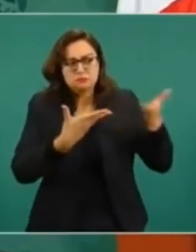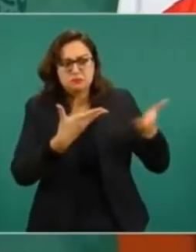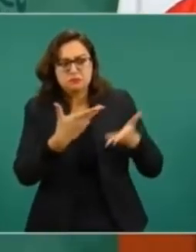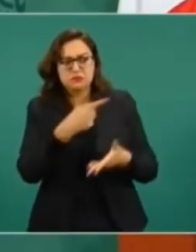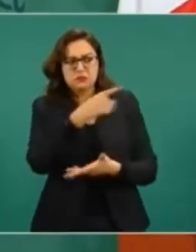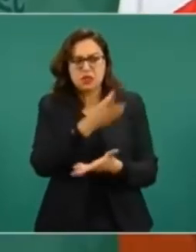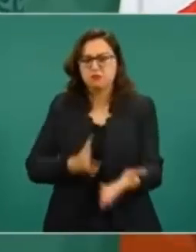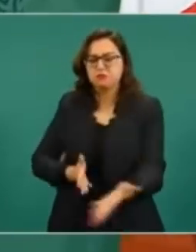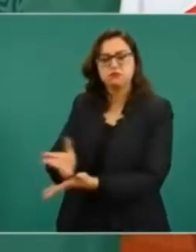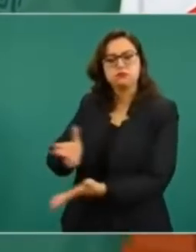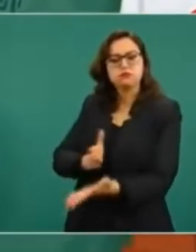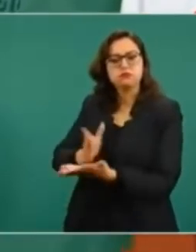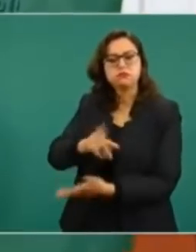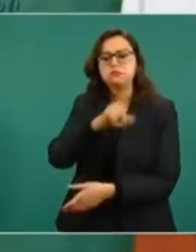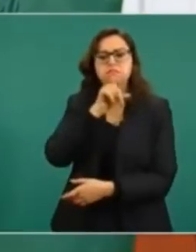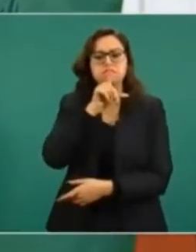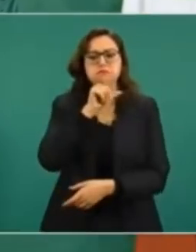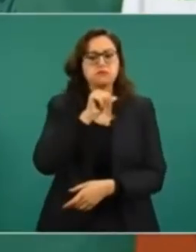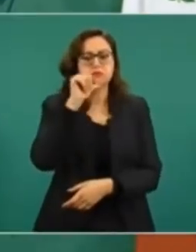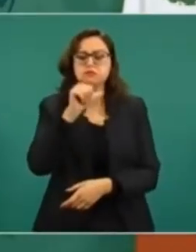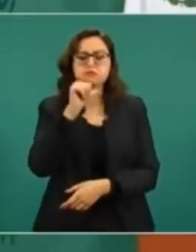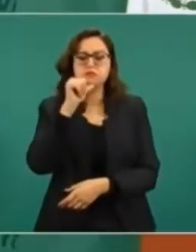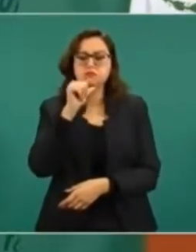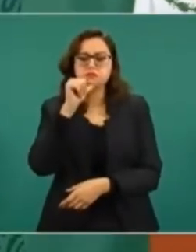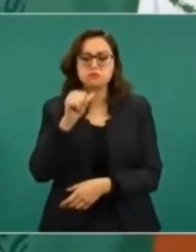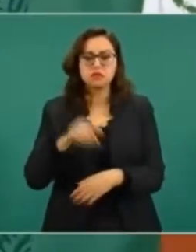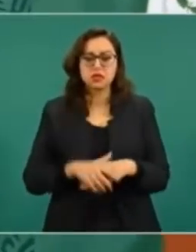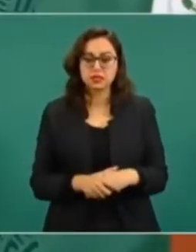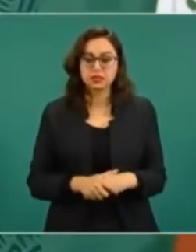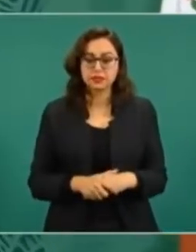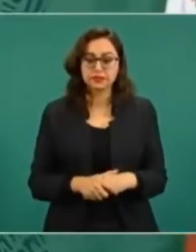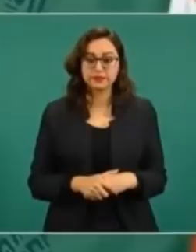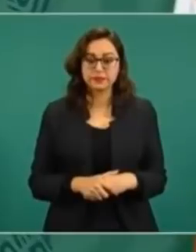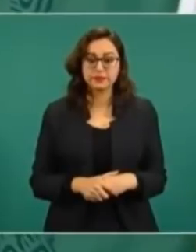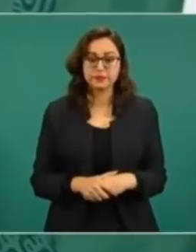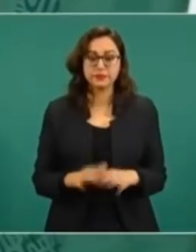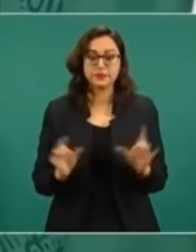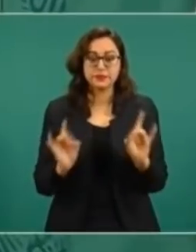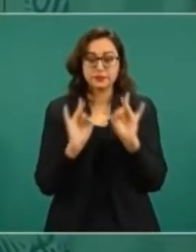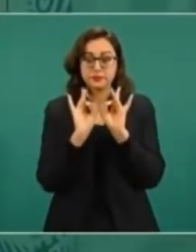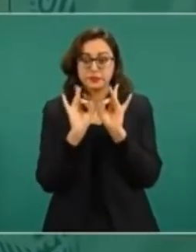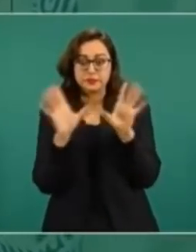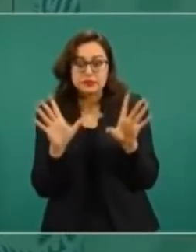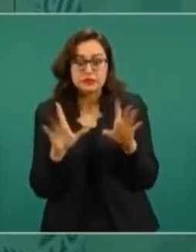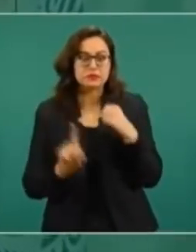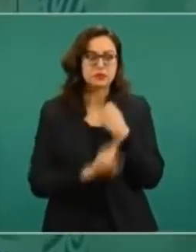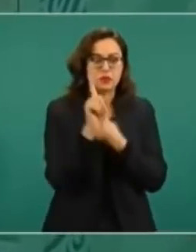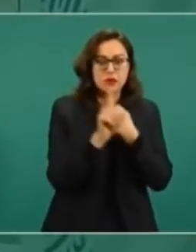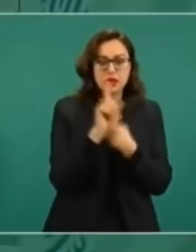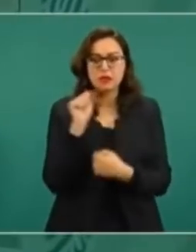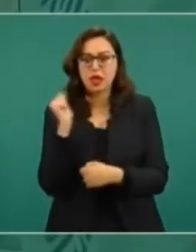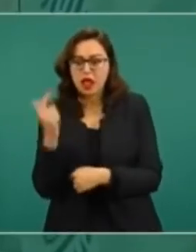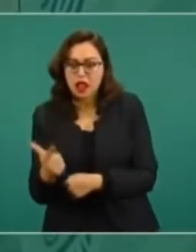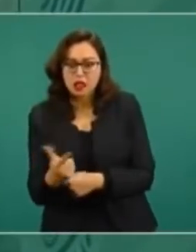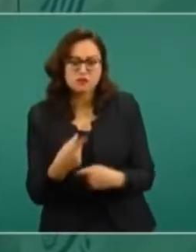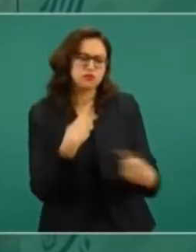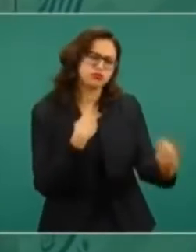Cuando se vivieron momentos difíciles en las relaciones, diálogo.